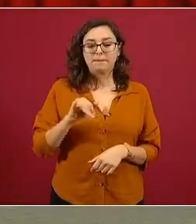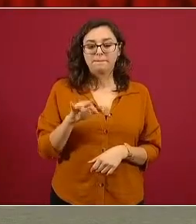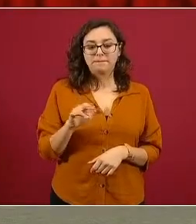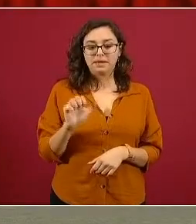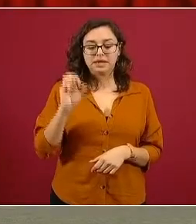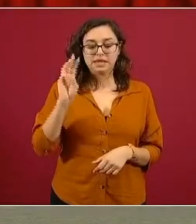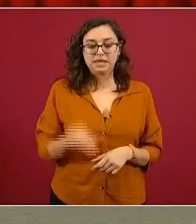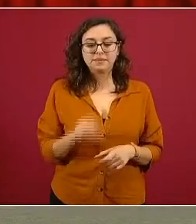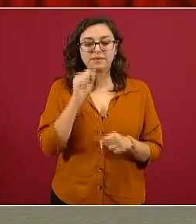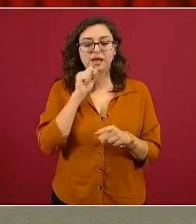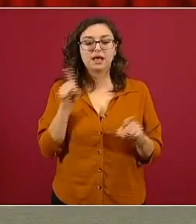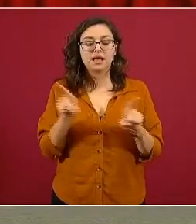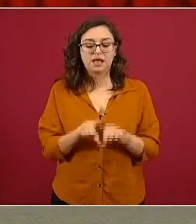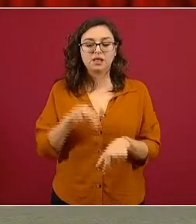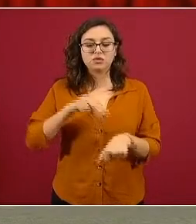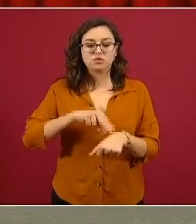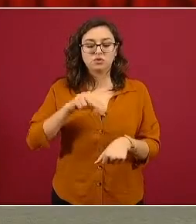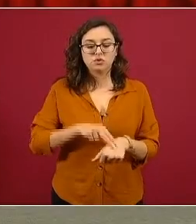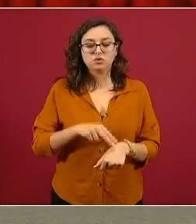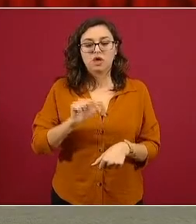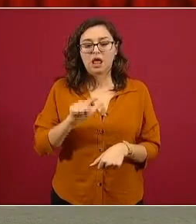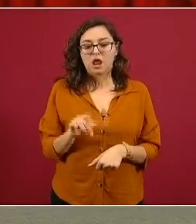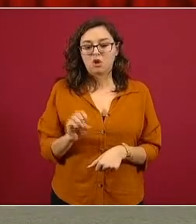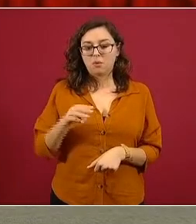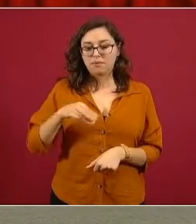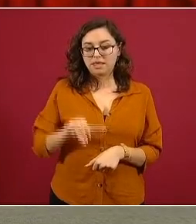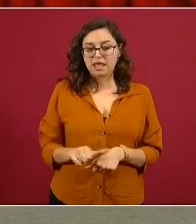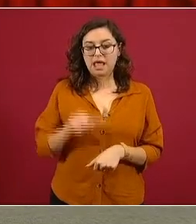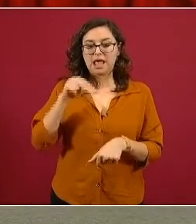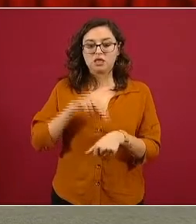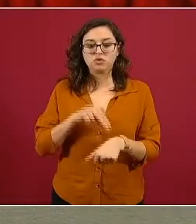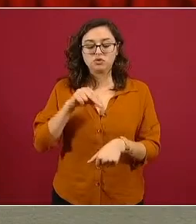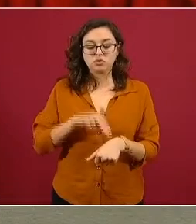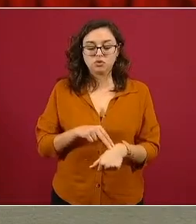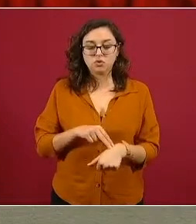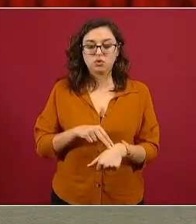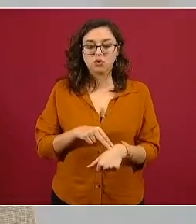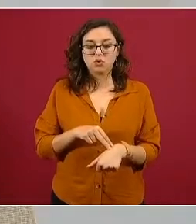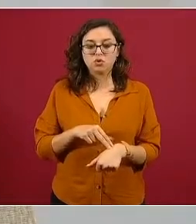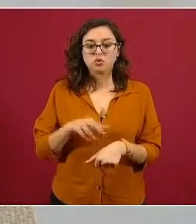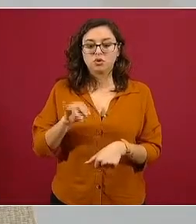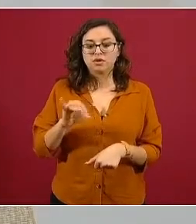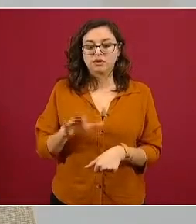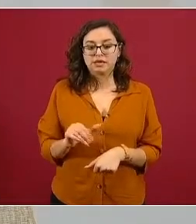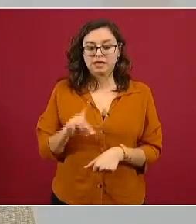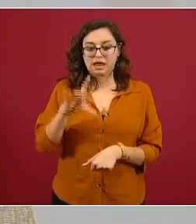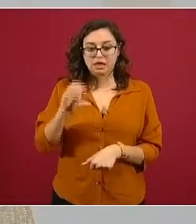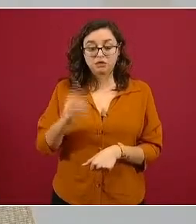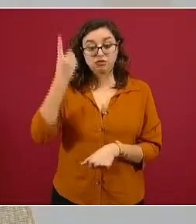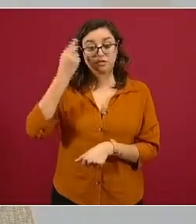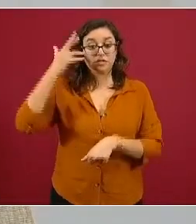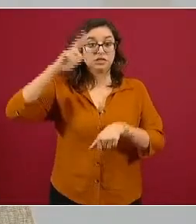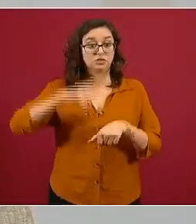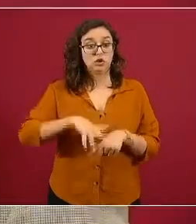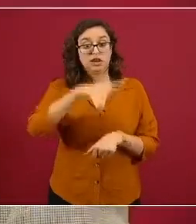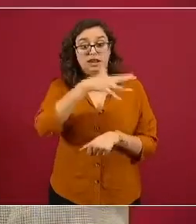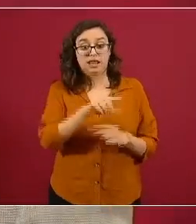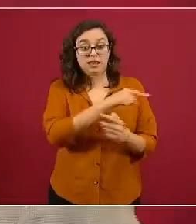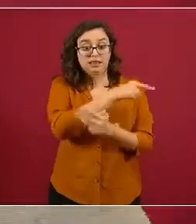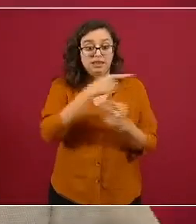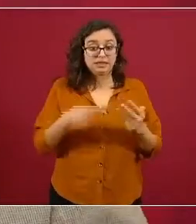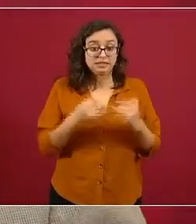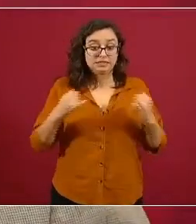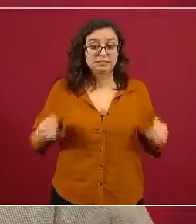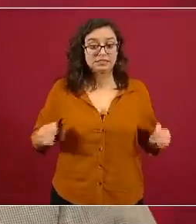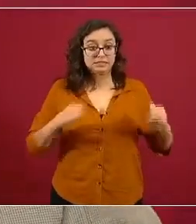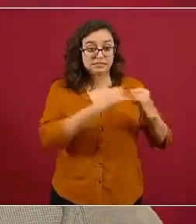José Luis Alomía, al doctor Ricardo Cortés, que son y los directores generales de las tres dependencias involucradas en